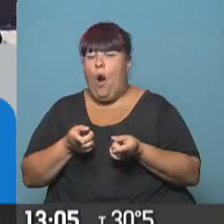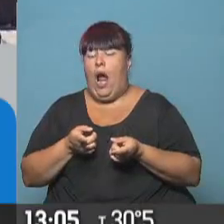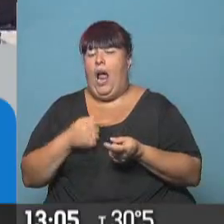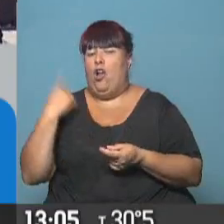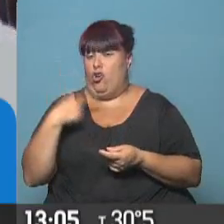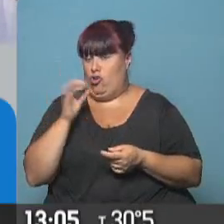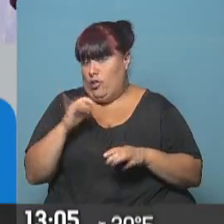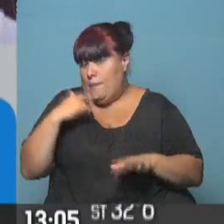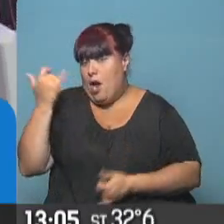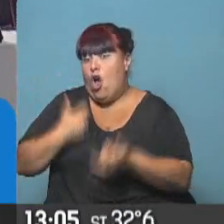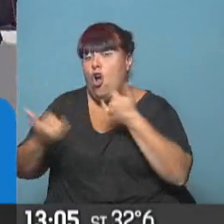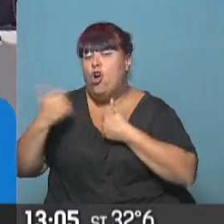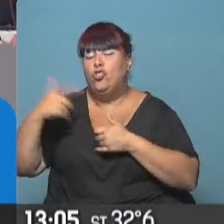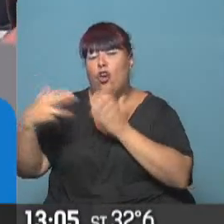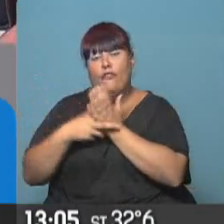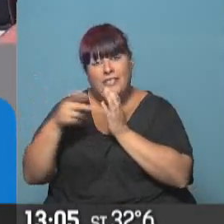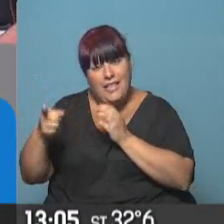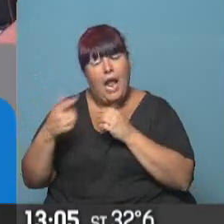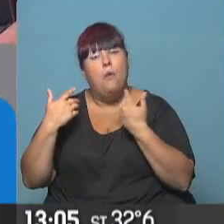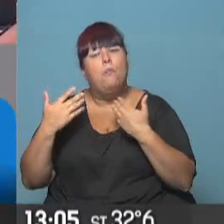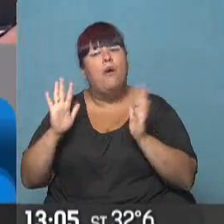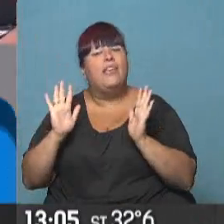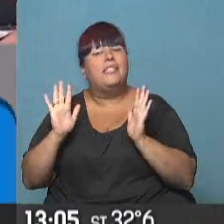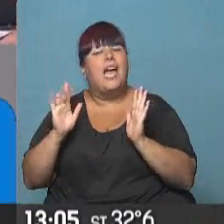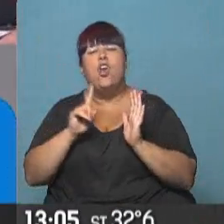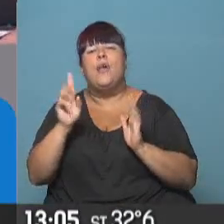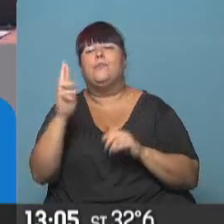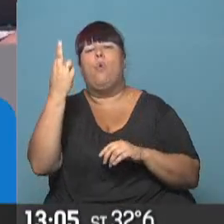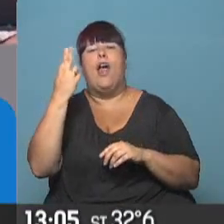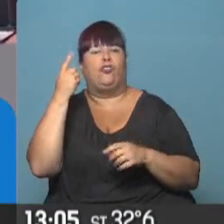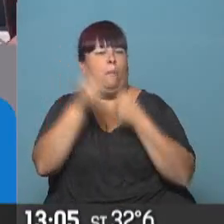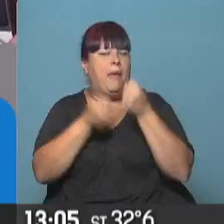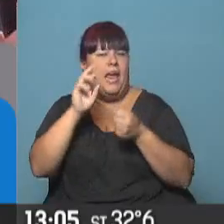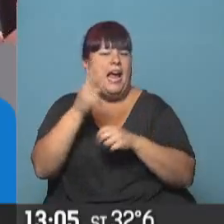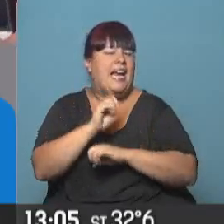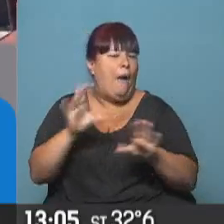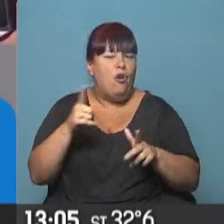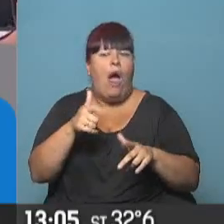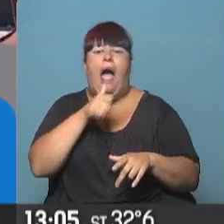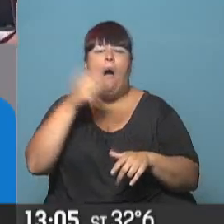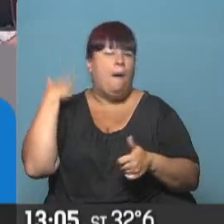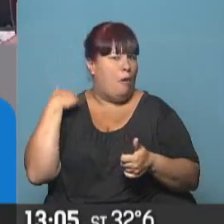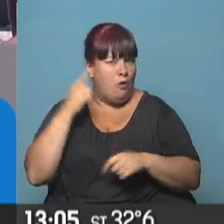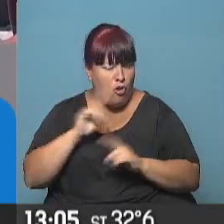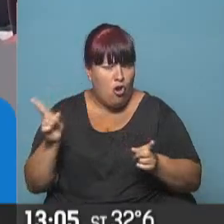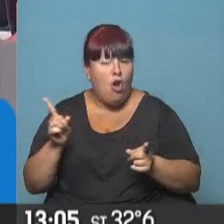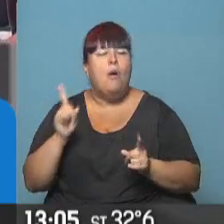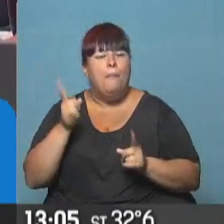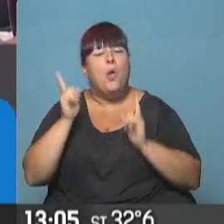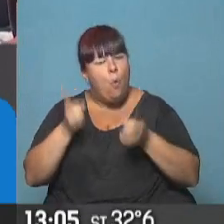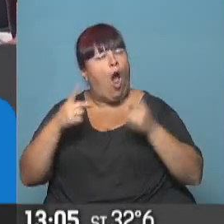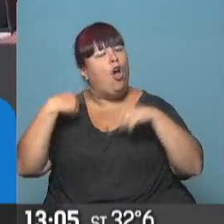que sabemos, según nos contaban en la fiscalía, es que podría no haber sido una muerte traumática. No tiene agua en los pulmones, pero se siguen